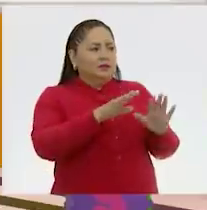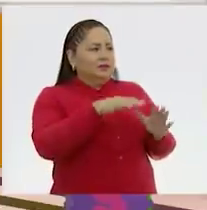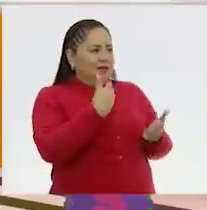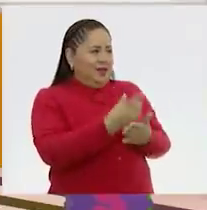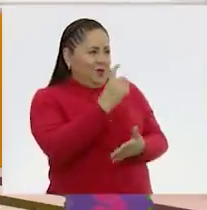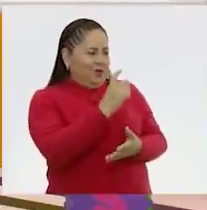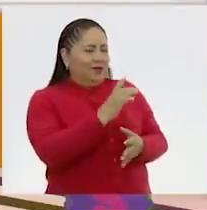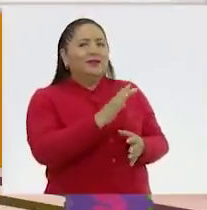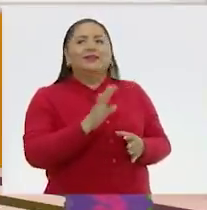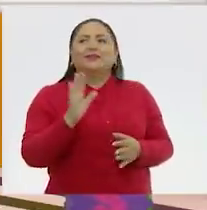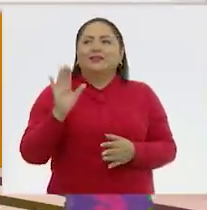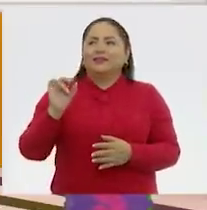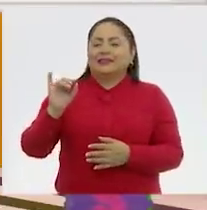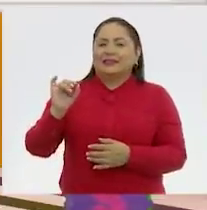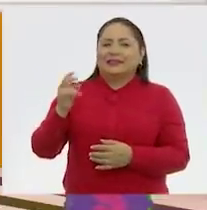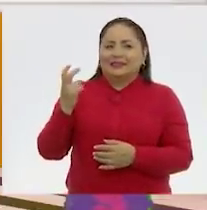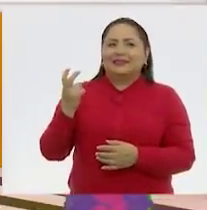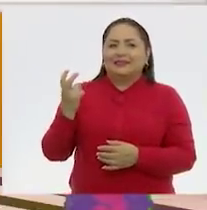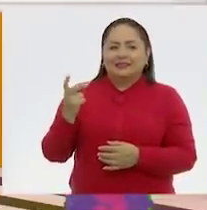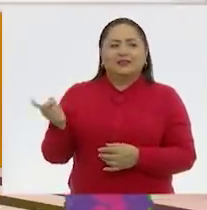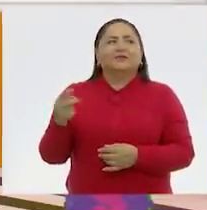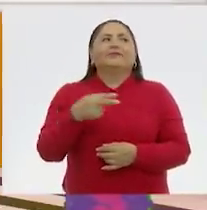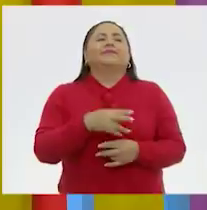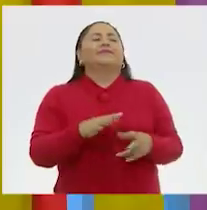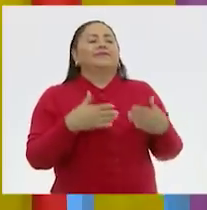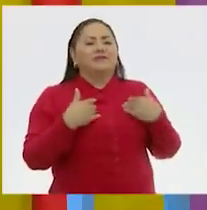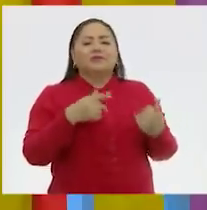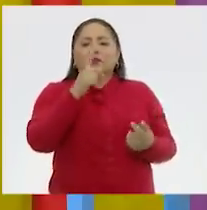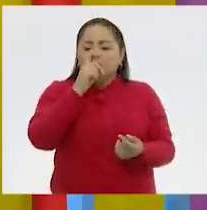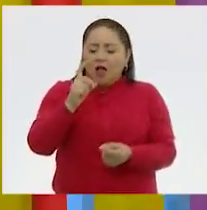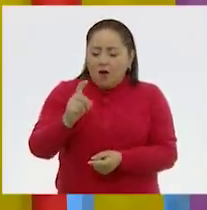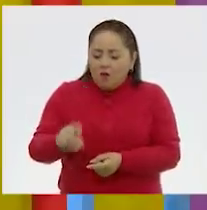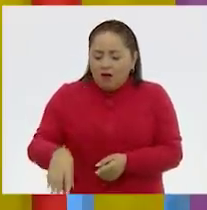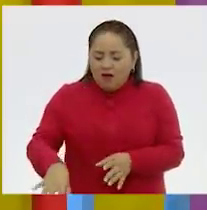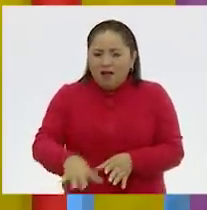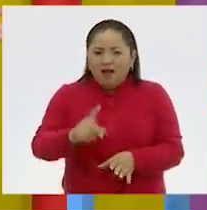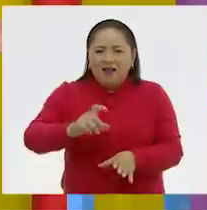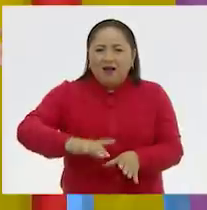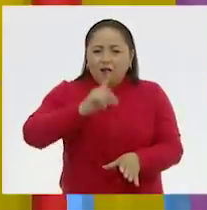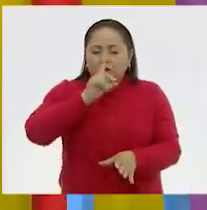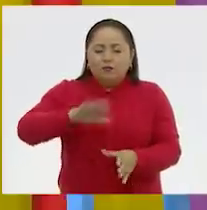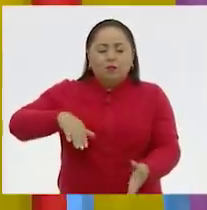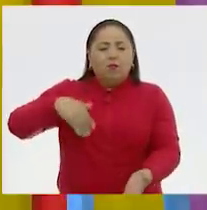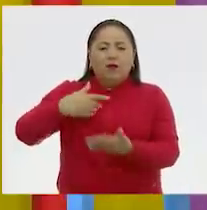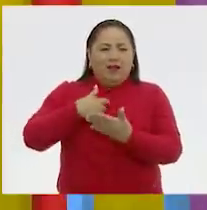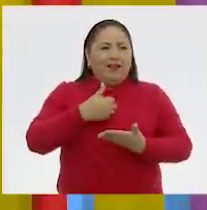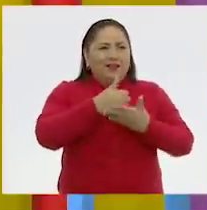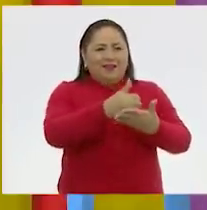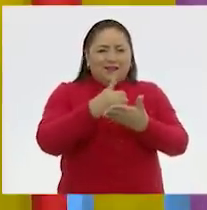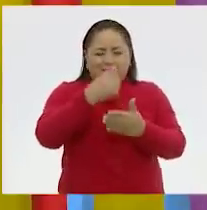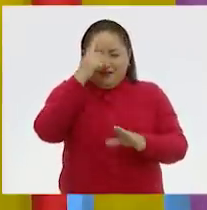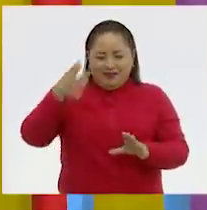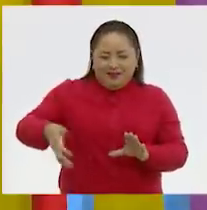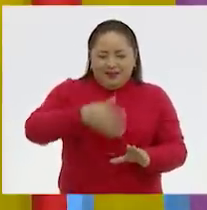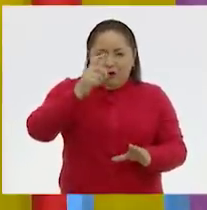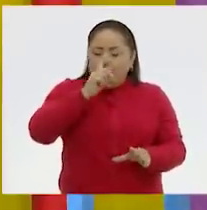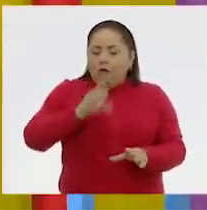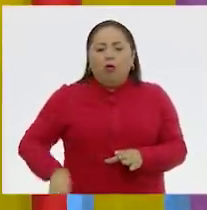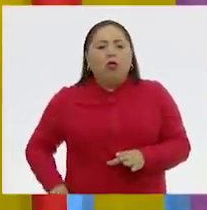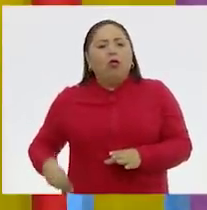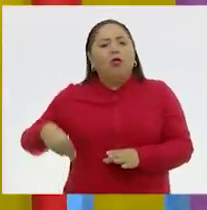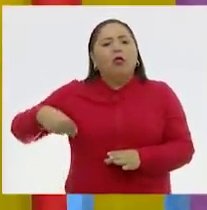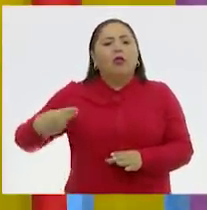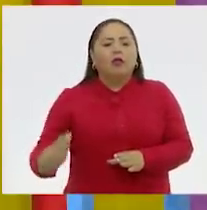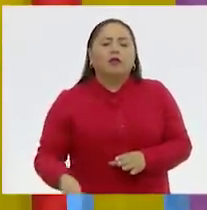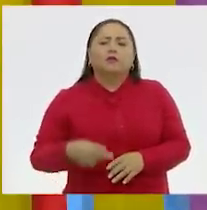el agua? Sí, se cayó en un charquito que estaba por ahí. Estábamos ayudándoles a recabar un poquito de agua y bueno,